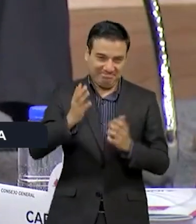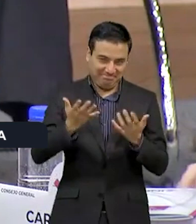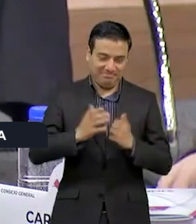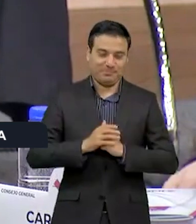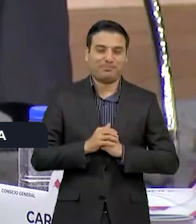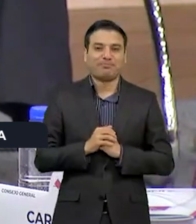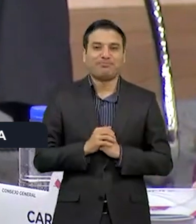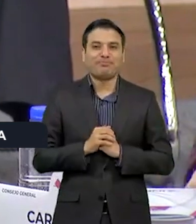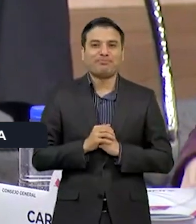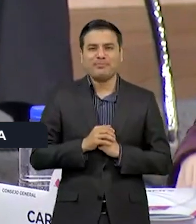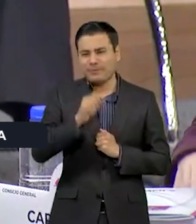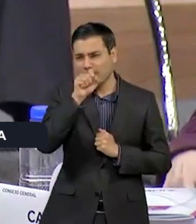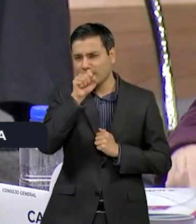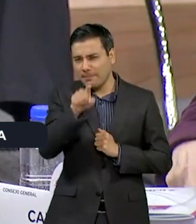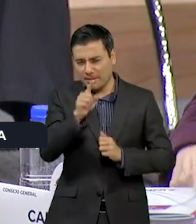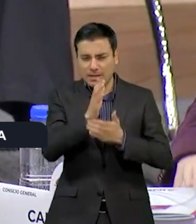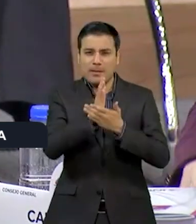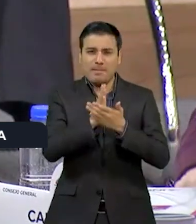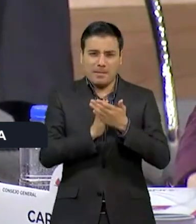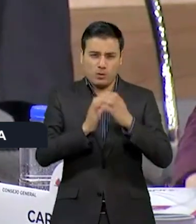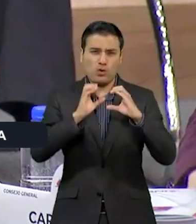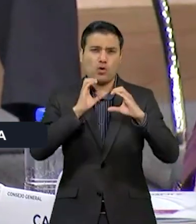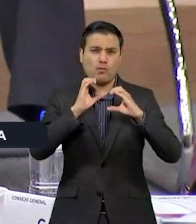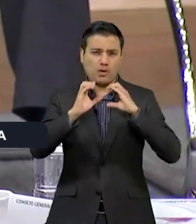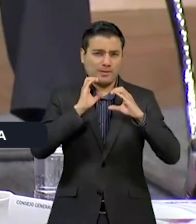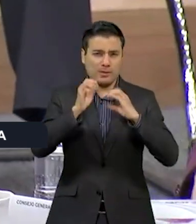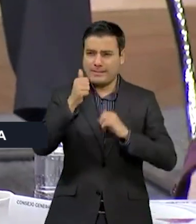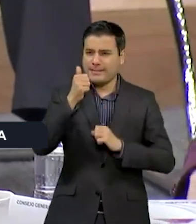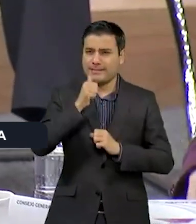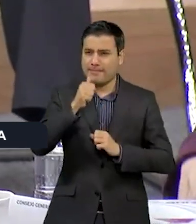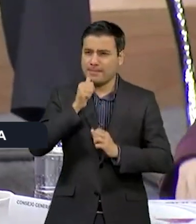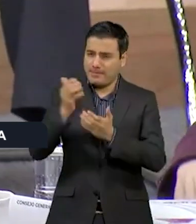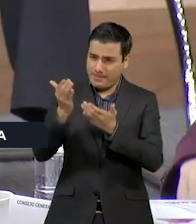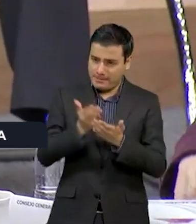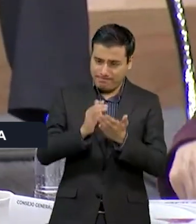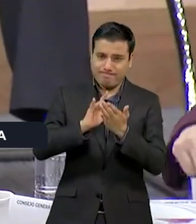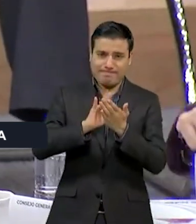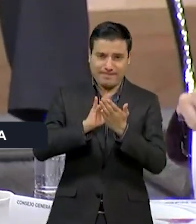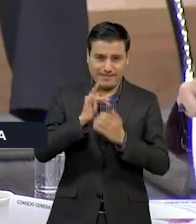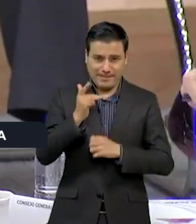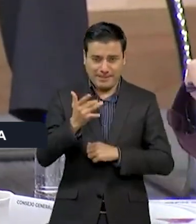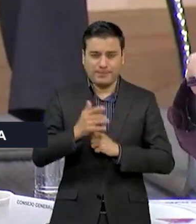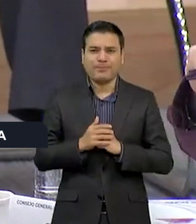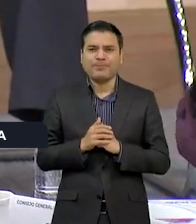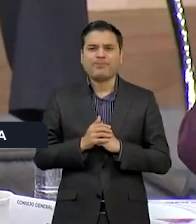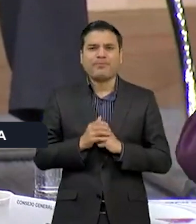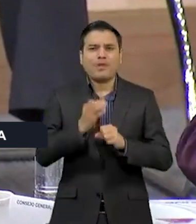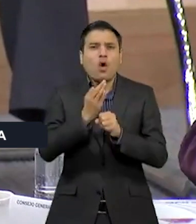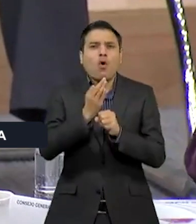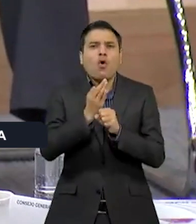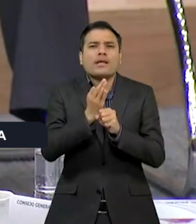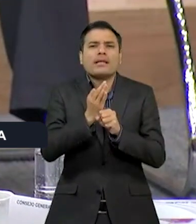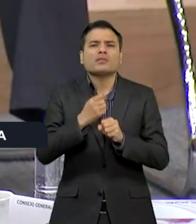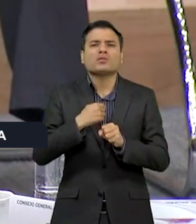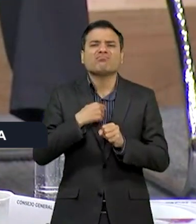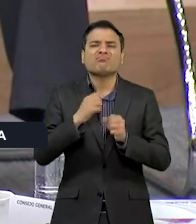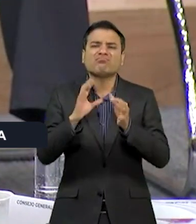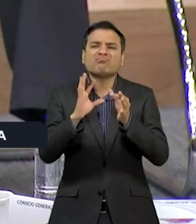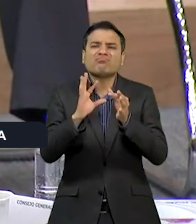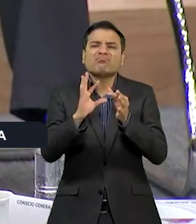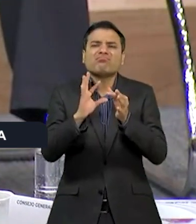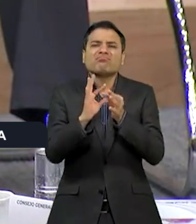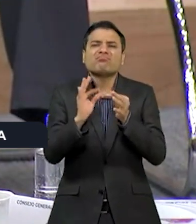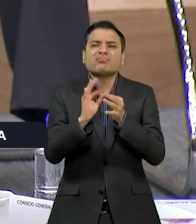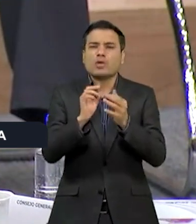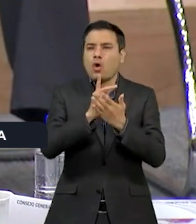electoral anticipó esta medida destacando que se encontraron irregularidades en todos los partidos y candidaturas independientes que incumplieron con algunas